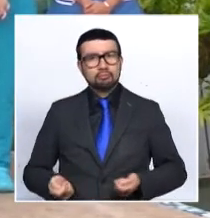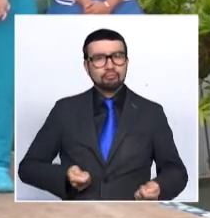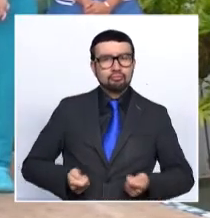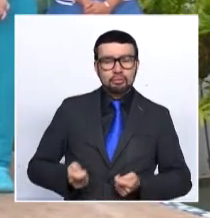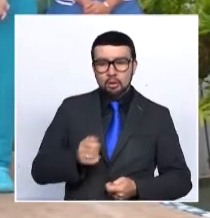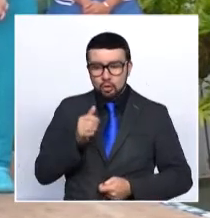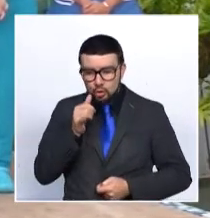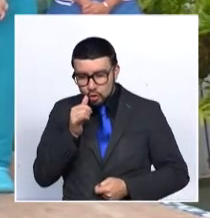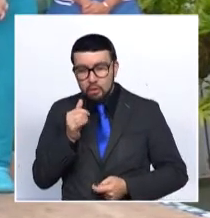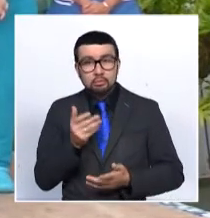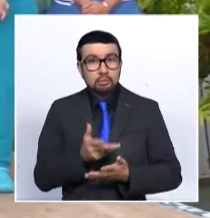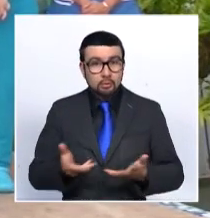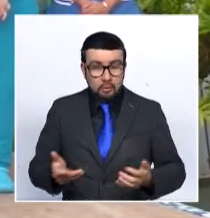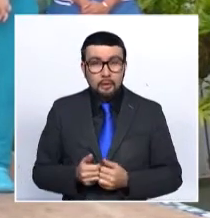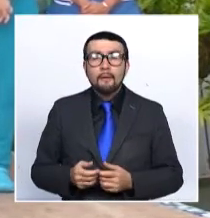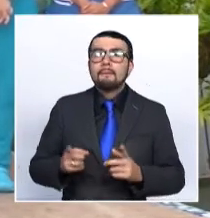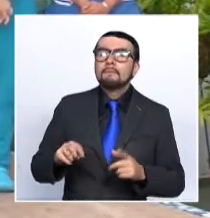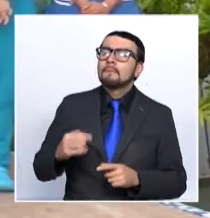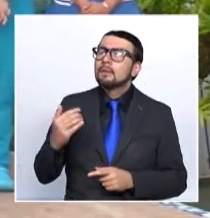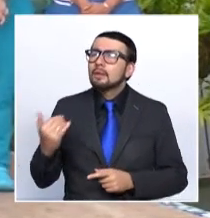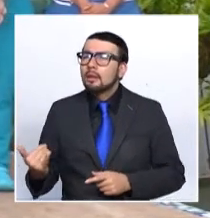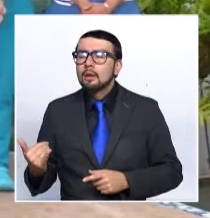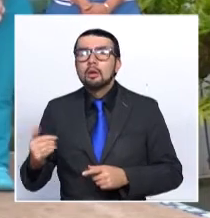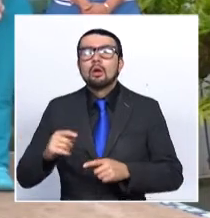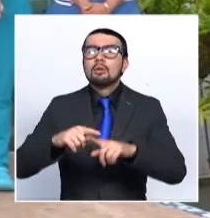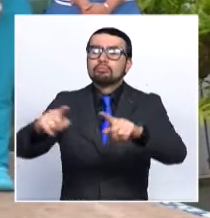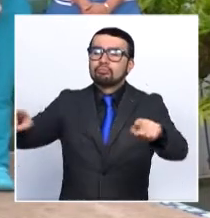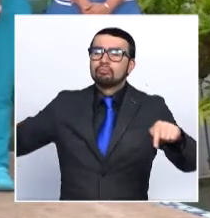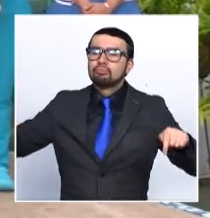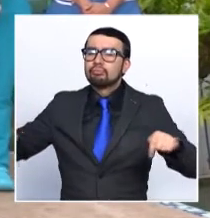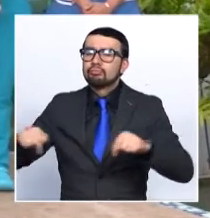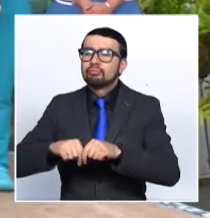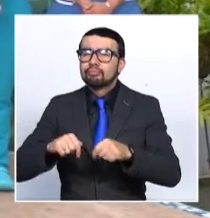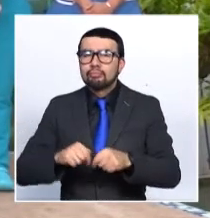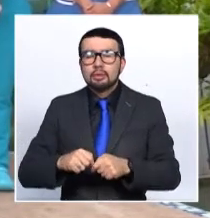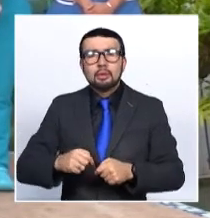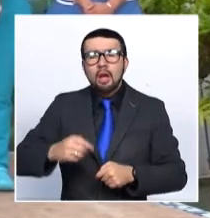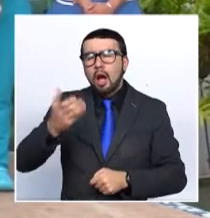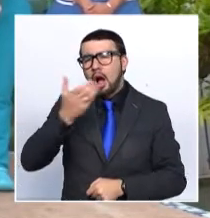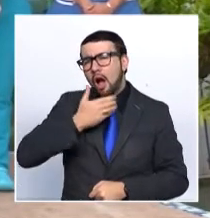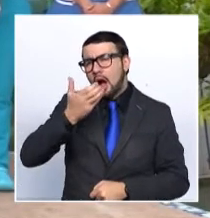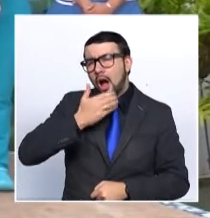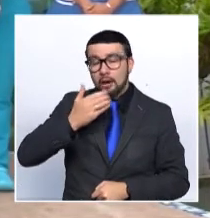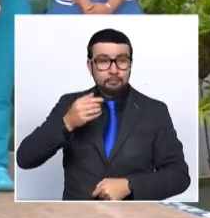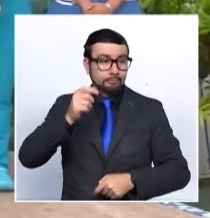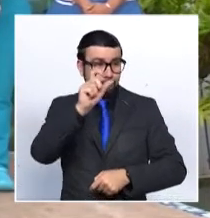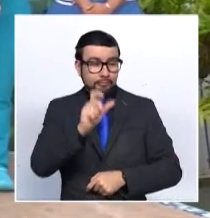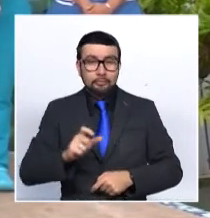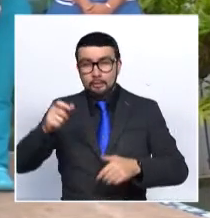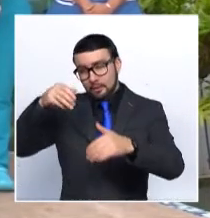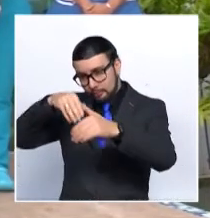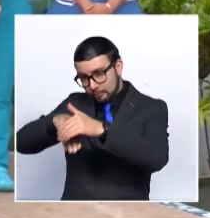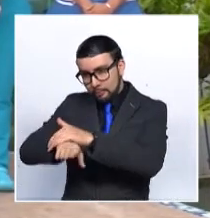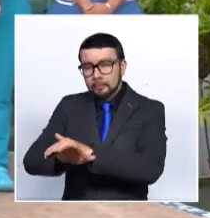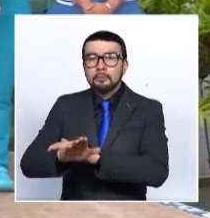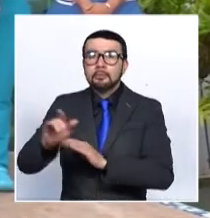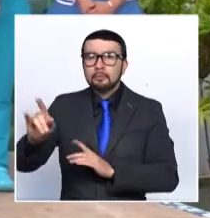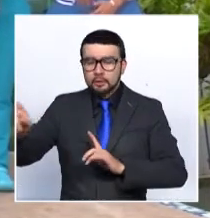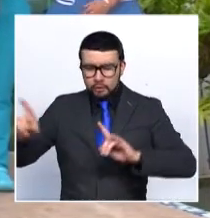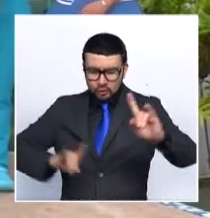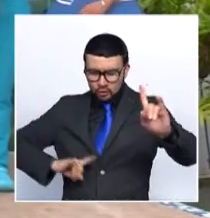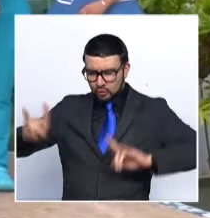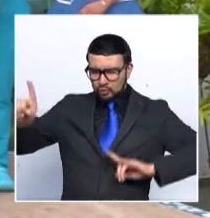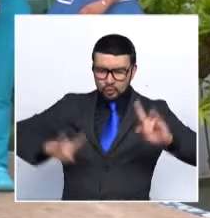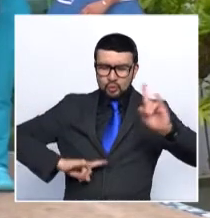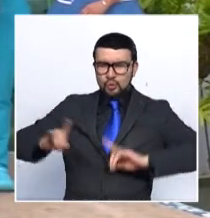genitourinario, una cabina de infrarrojo lejano donde la persona se introduce en esa cabina, recibe una radiación de